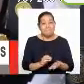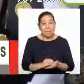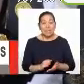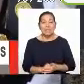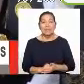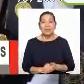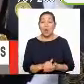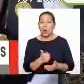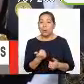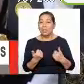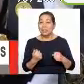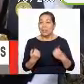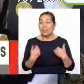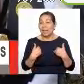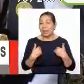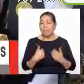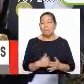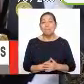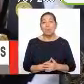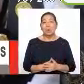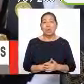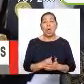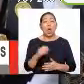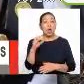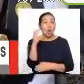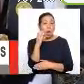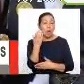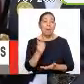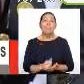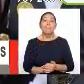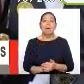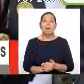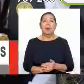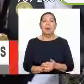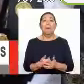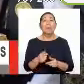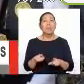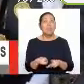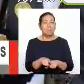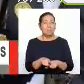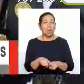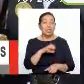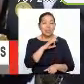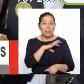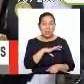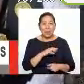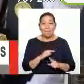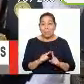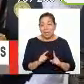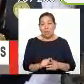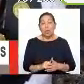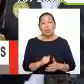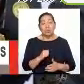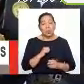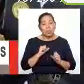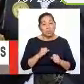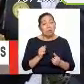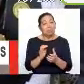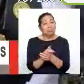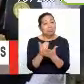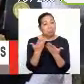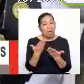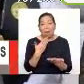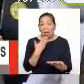más extranjeros tenemos actualmente que Colombia, inclusive, y que el propio Chile. Pero yo sí felicito